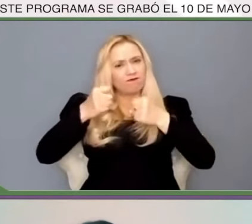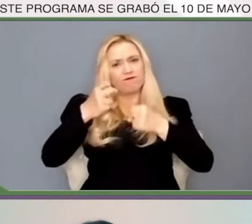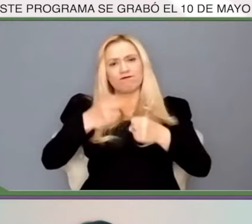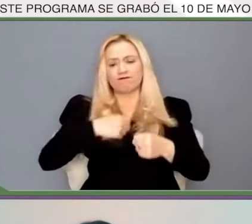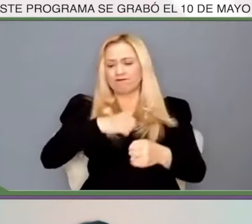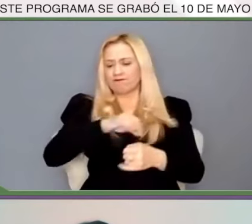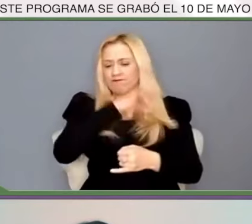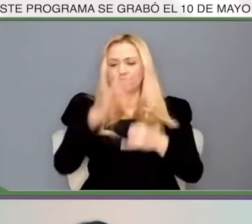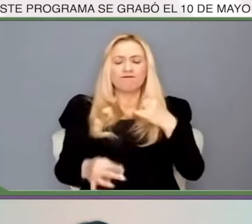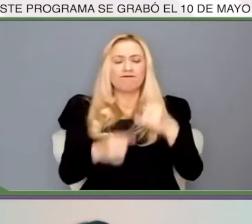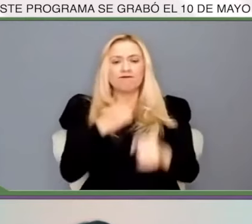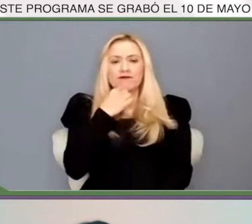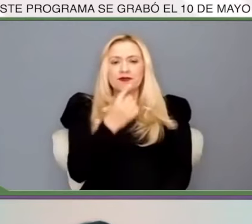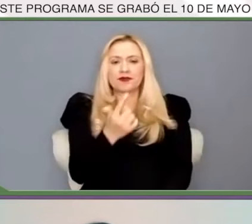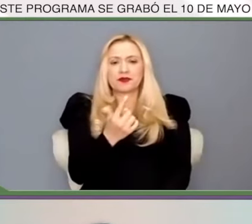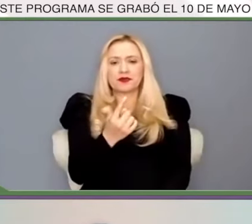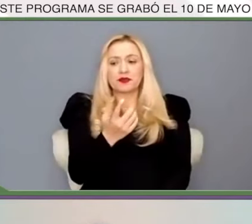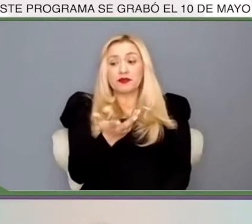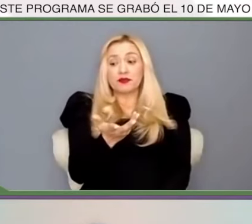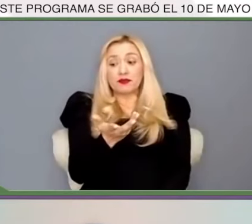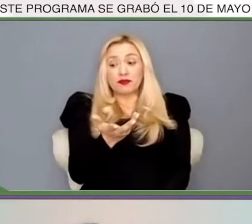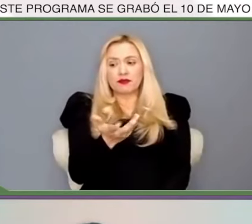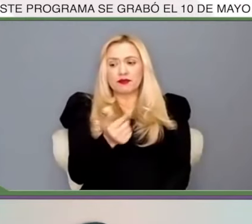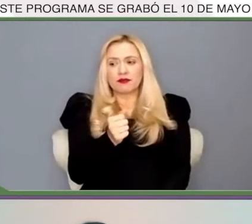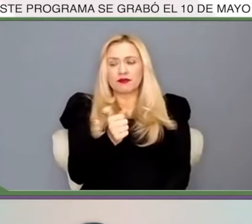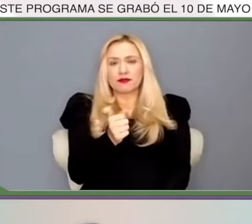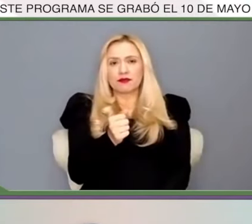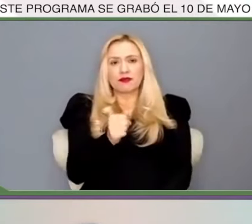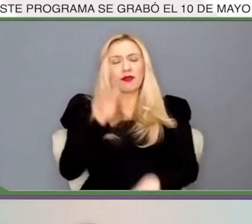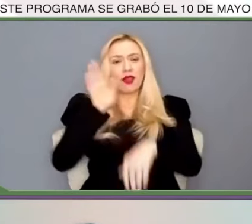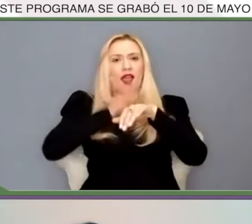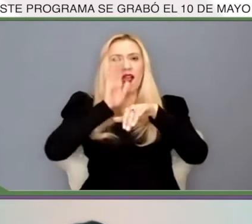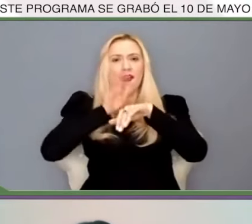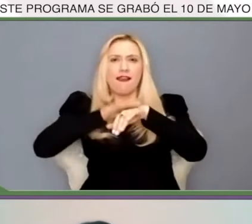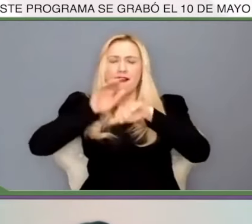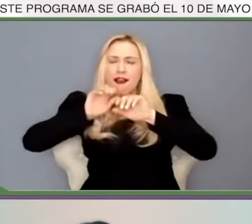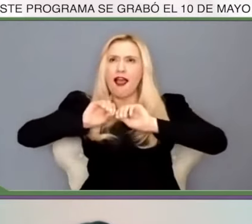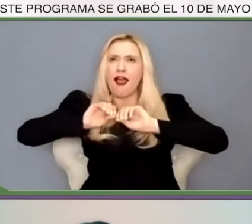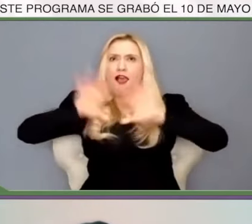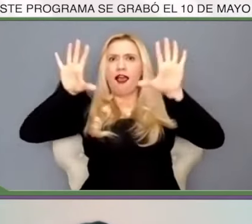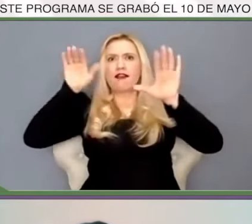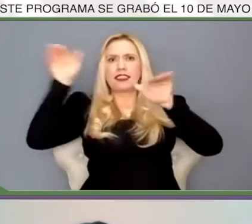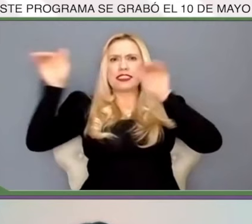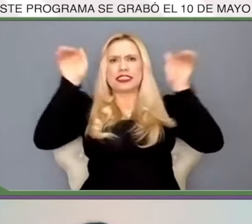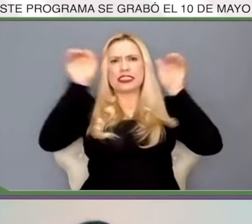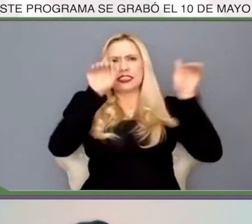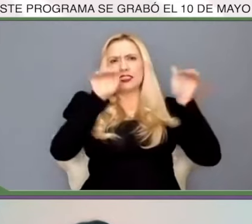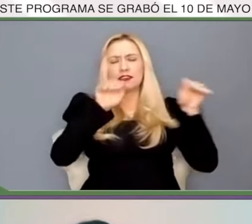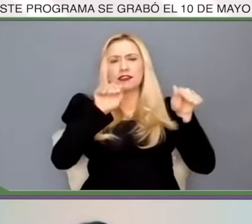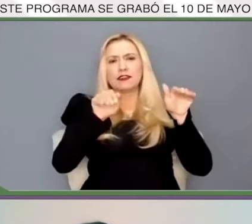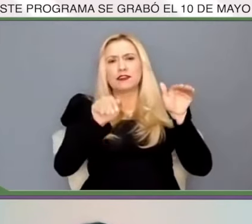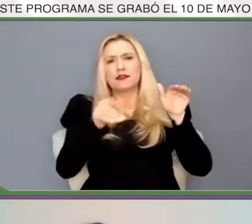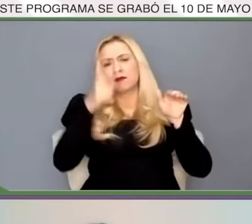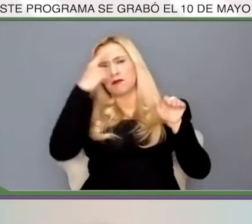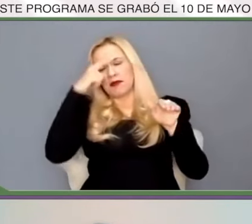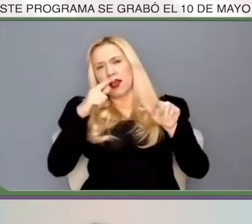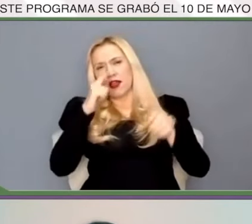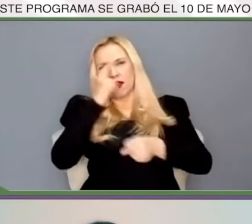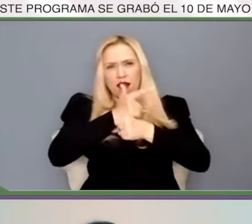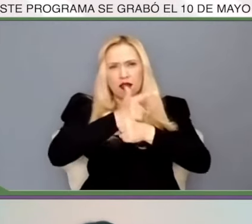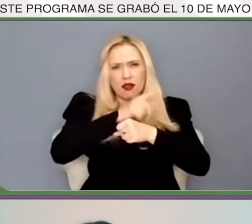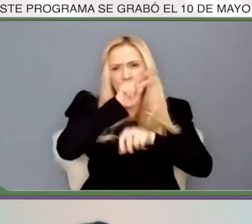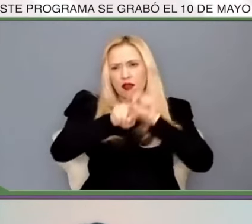diciendo que esta es una alerta que debemos manejar y mapear para poder